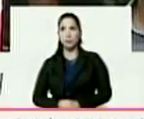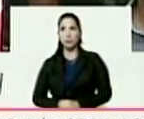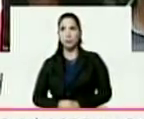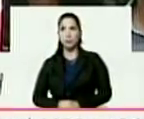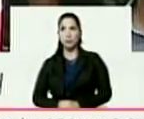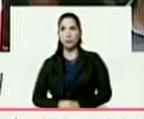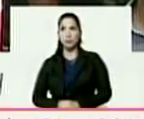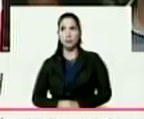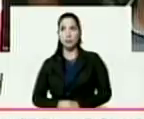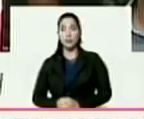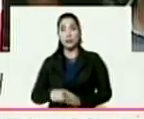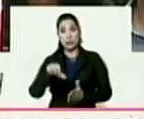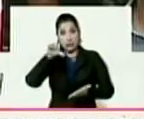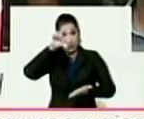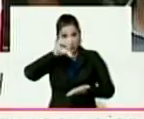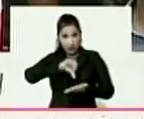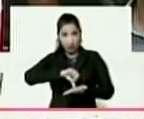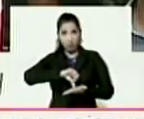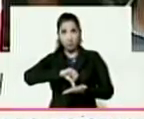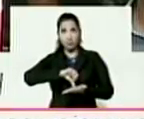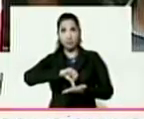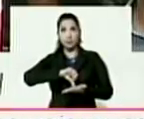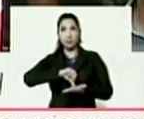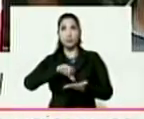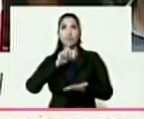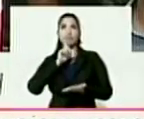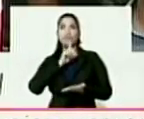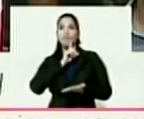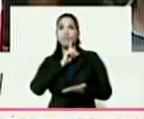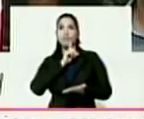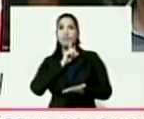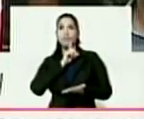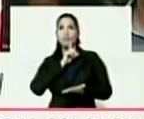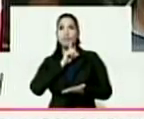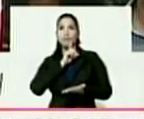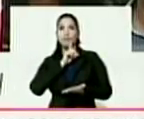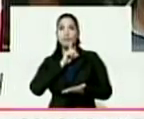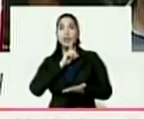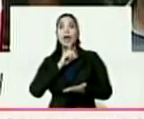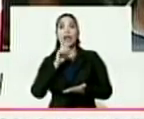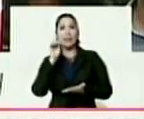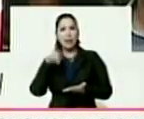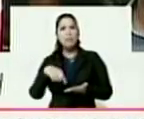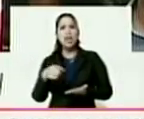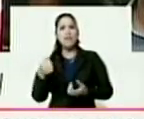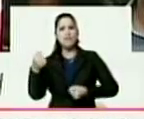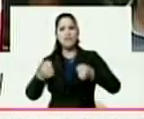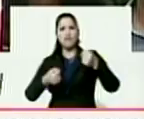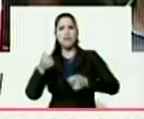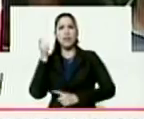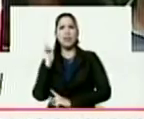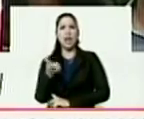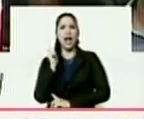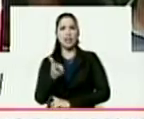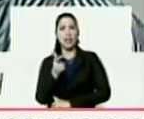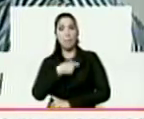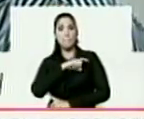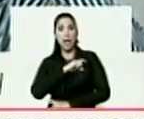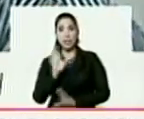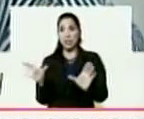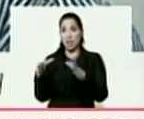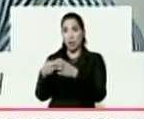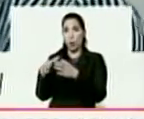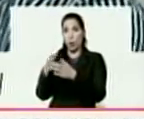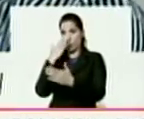sedes de un segmento de taxis como líneas de taxi en españa se reúnen con